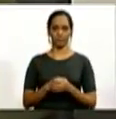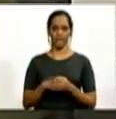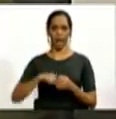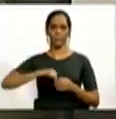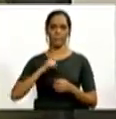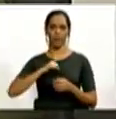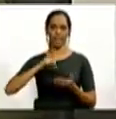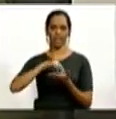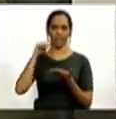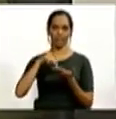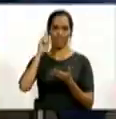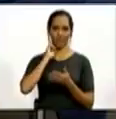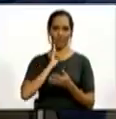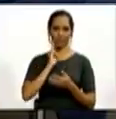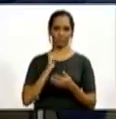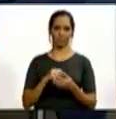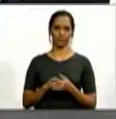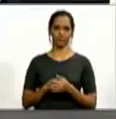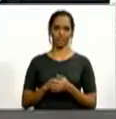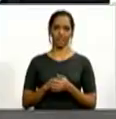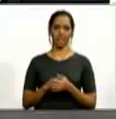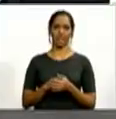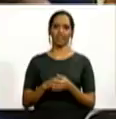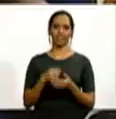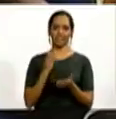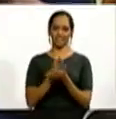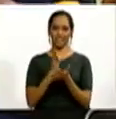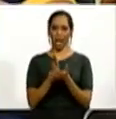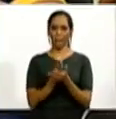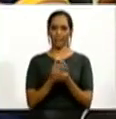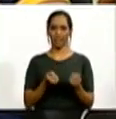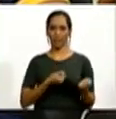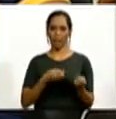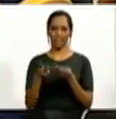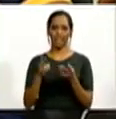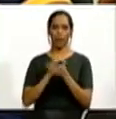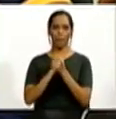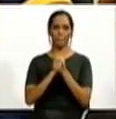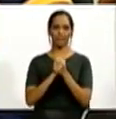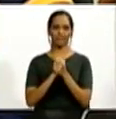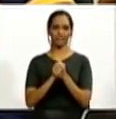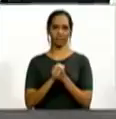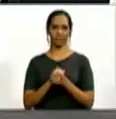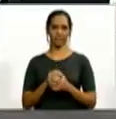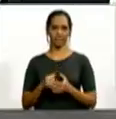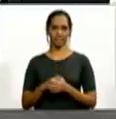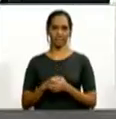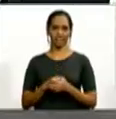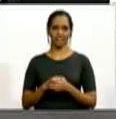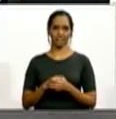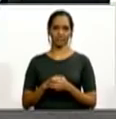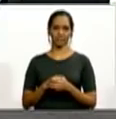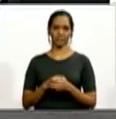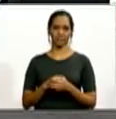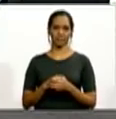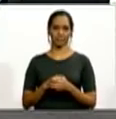Policía Nacional Bolivariana. El panita Requena que siempre nos invita, ¿sabes? ¿No? El compañero de... ¿A ti ahorita no te quiero en el FAE? No, chico, vale, claro, por